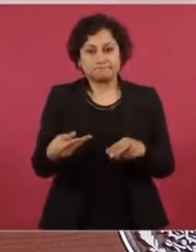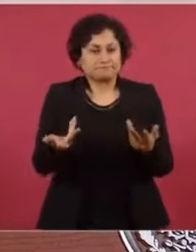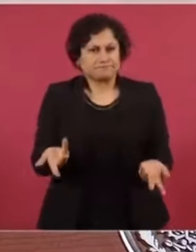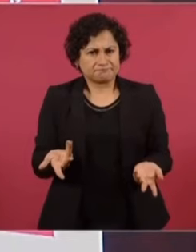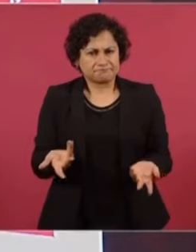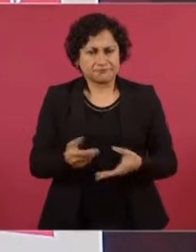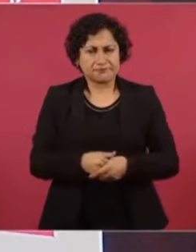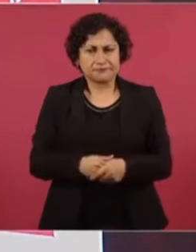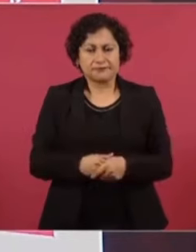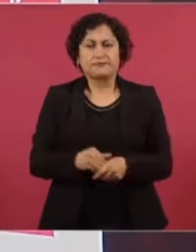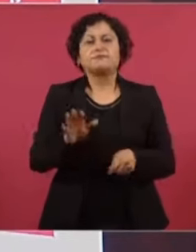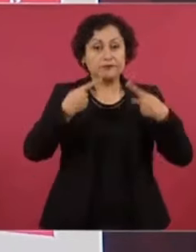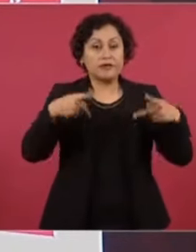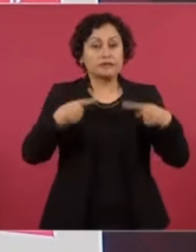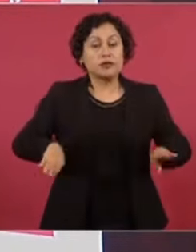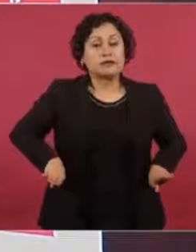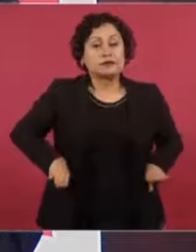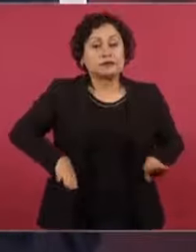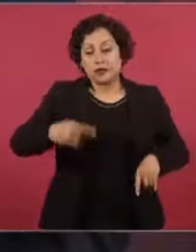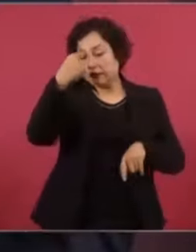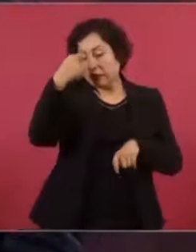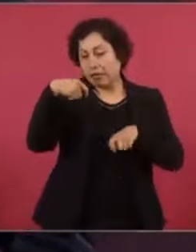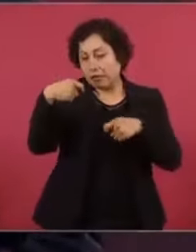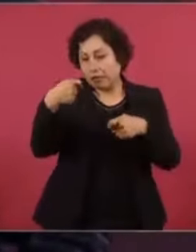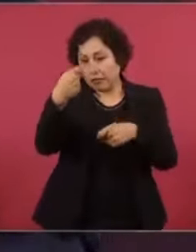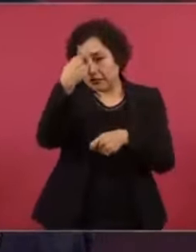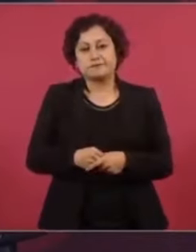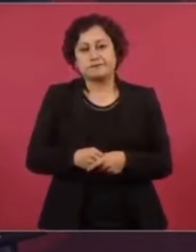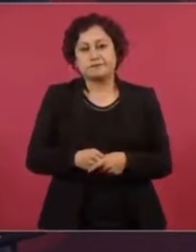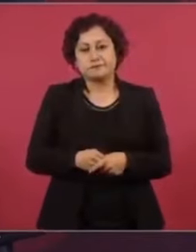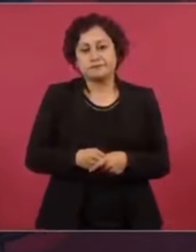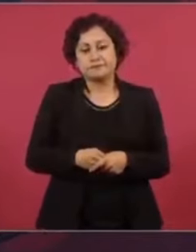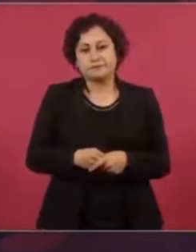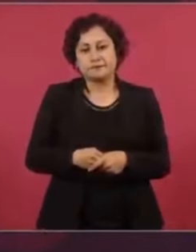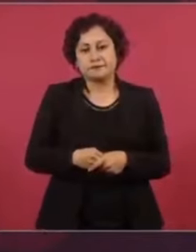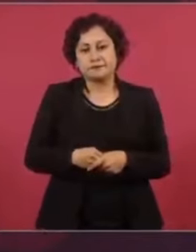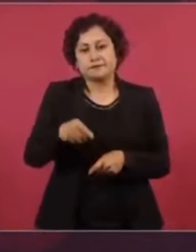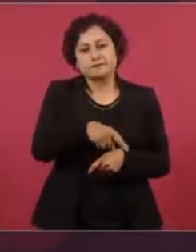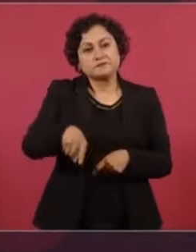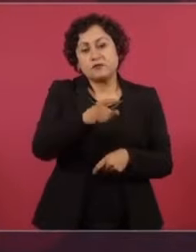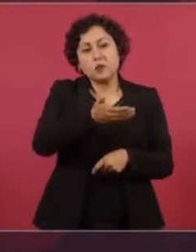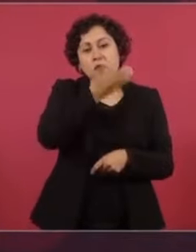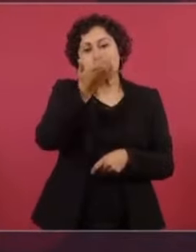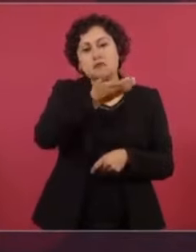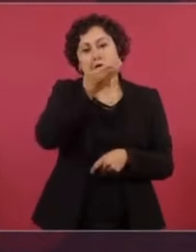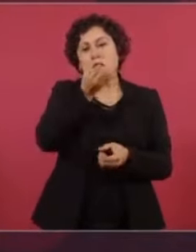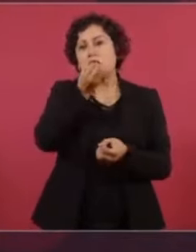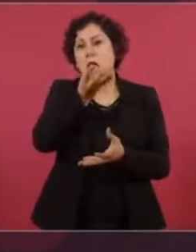revés. Porque los conservadores son muy dados a la mentira.